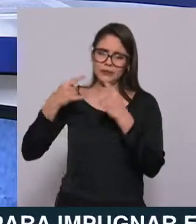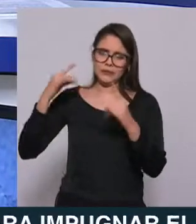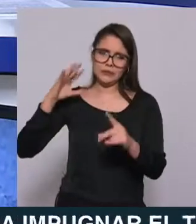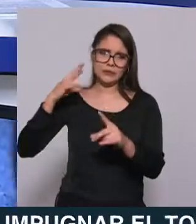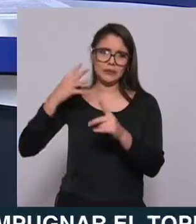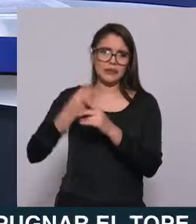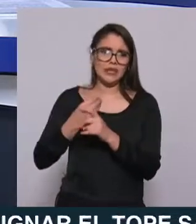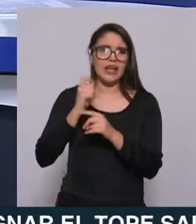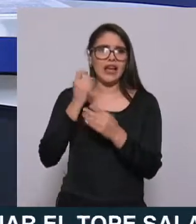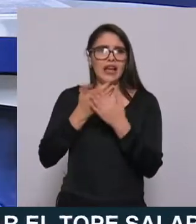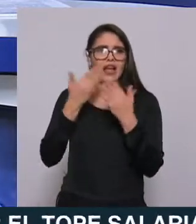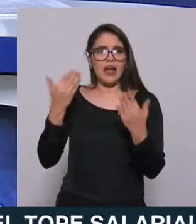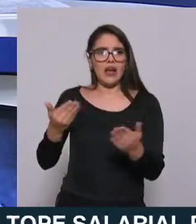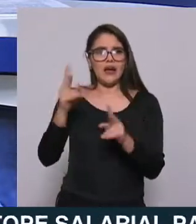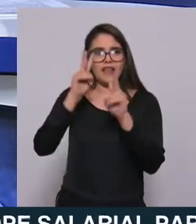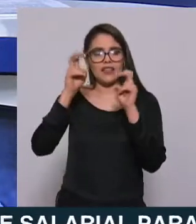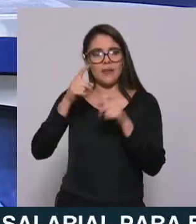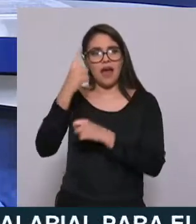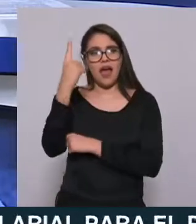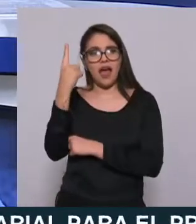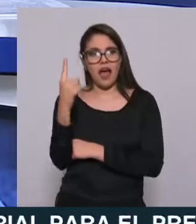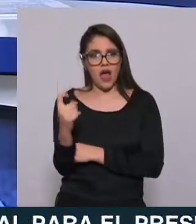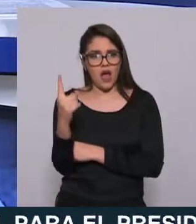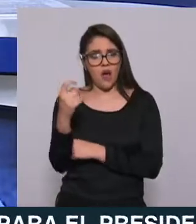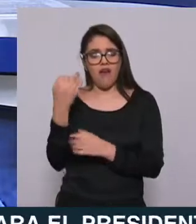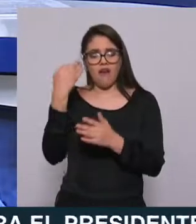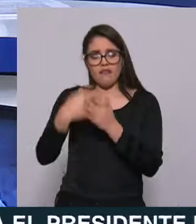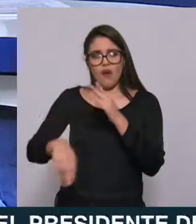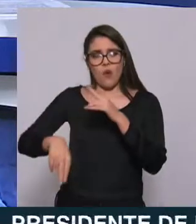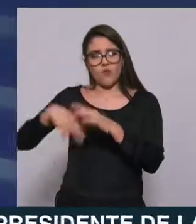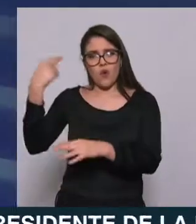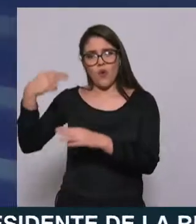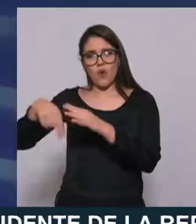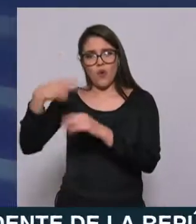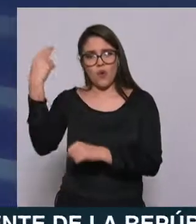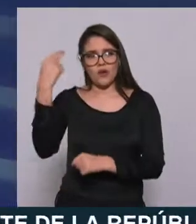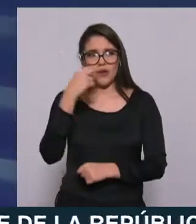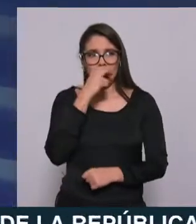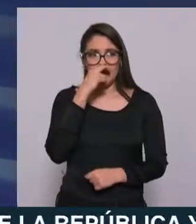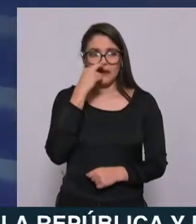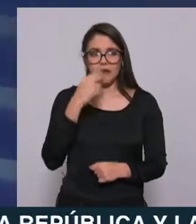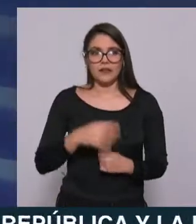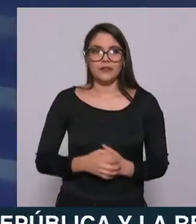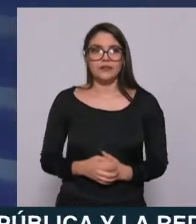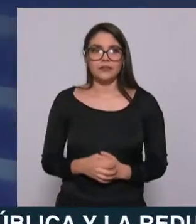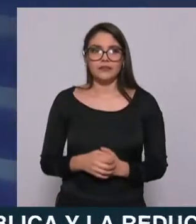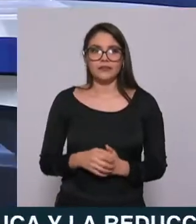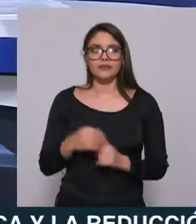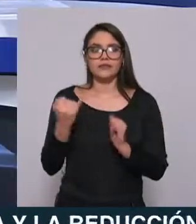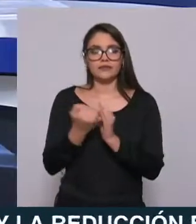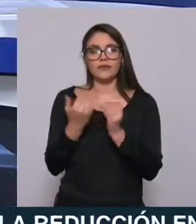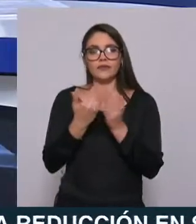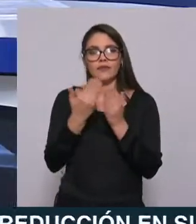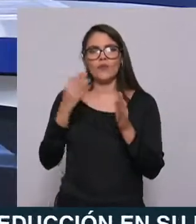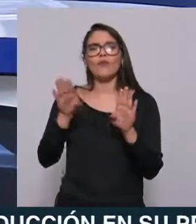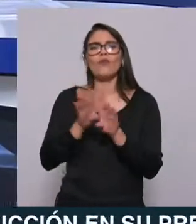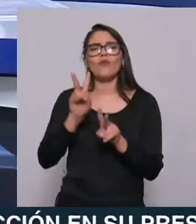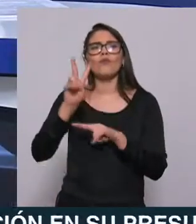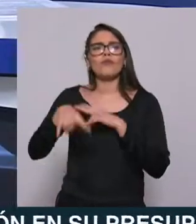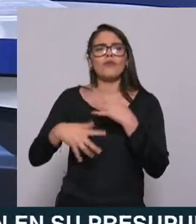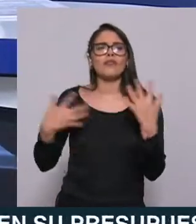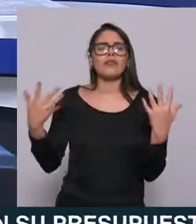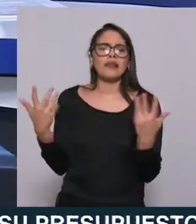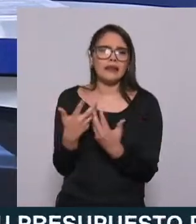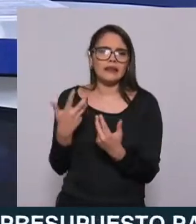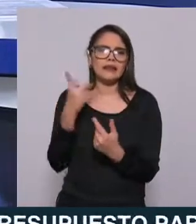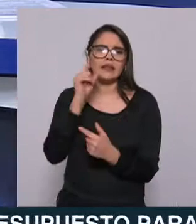México, con el tema del agua, grandes carencias y por otro lado despilfarros. Sí. Pero ¿cómo se va a hacer a través de